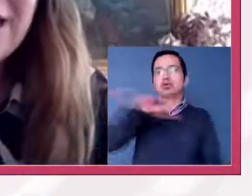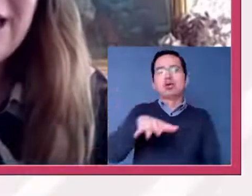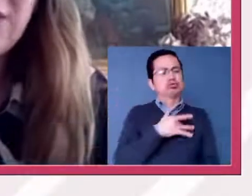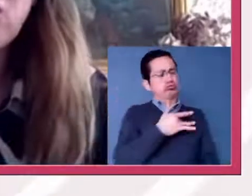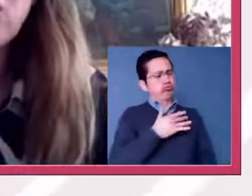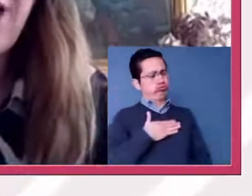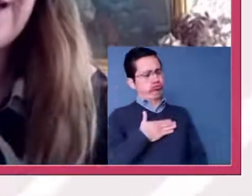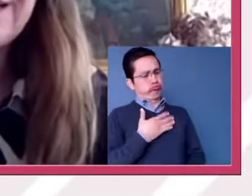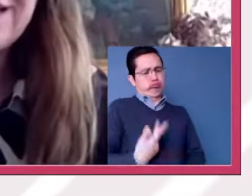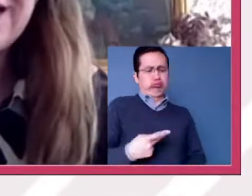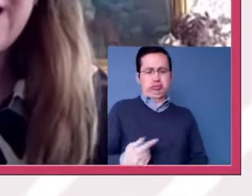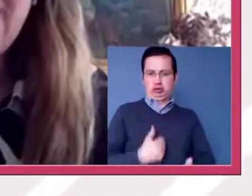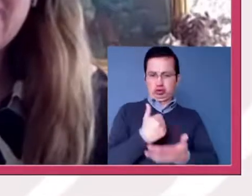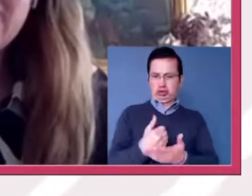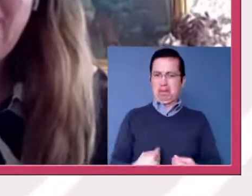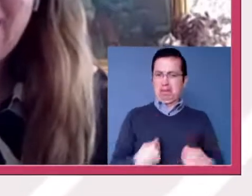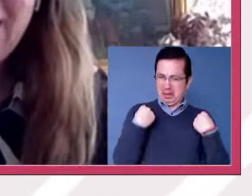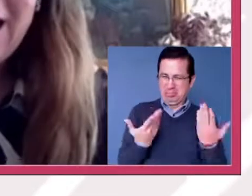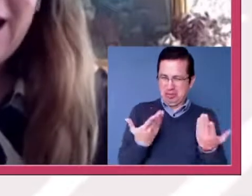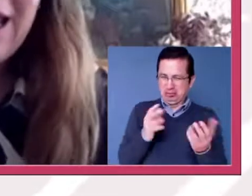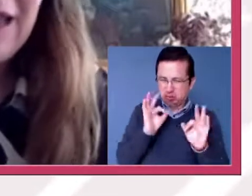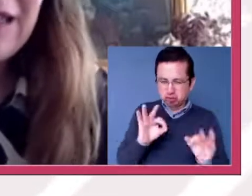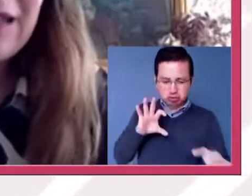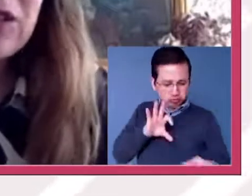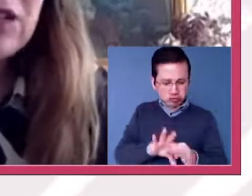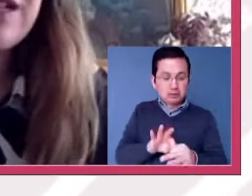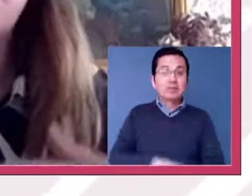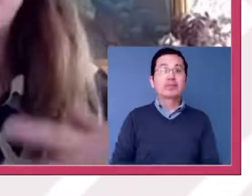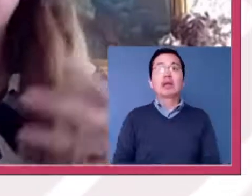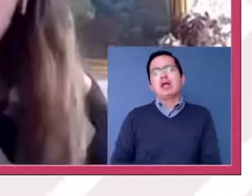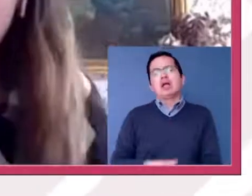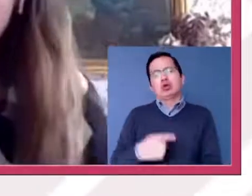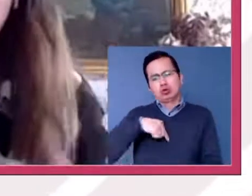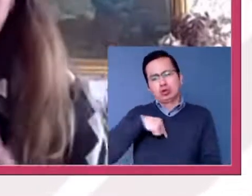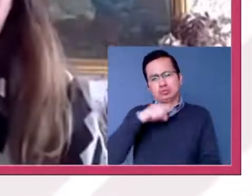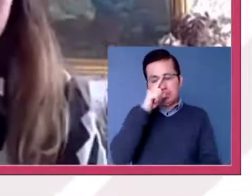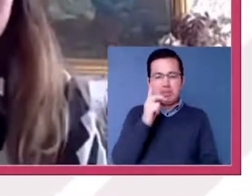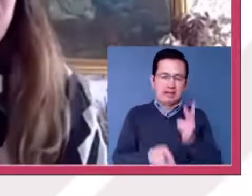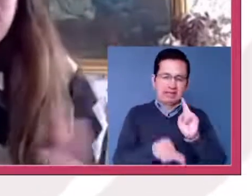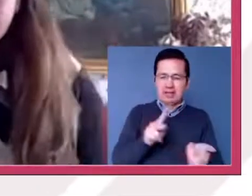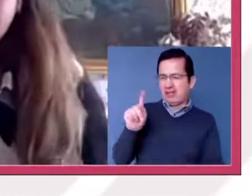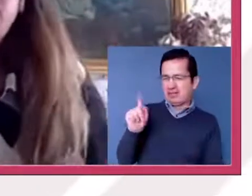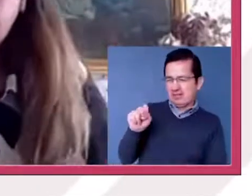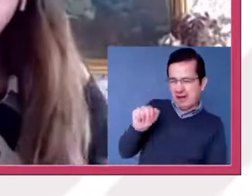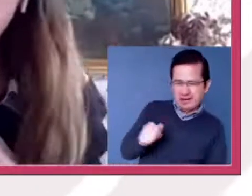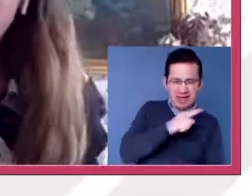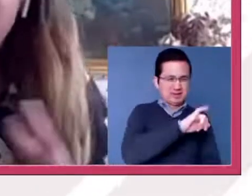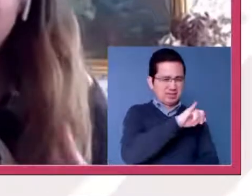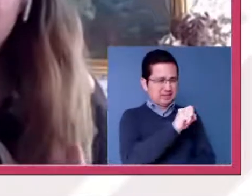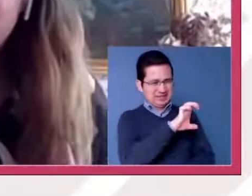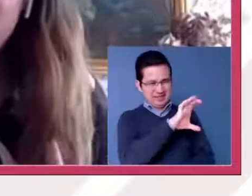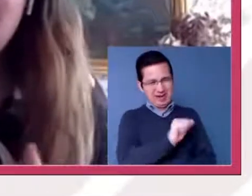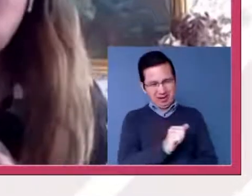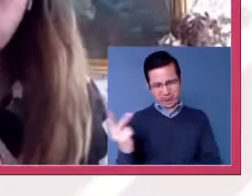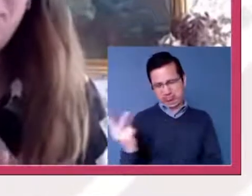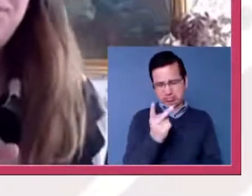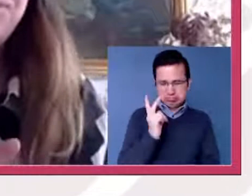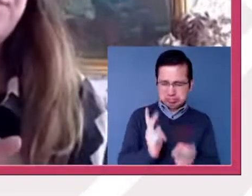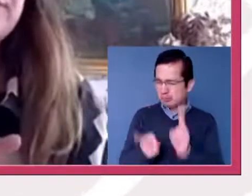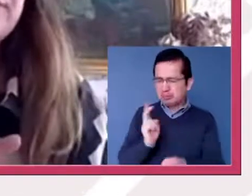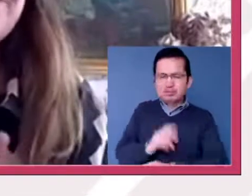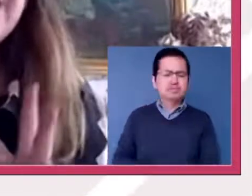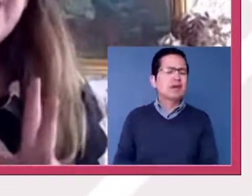Alfonso y la doctora Jessica Aznar respecto de estas cuestiones. De acuerdo con la EDIS